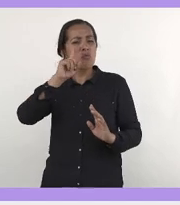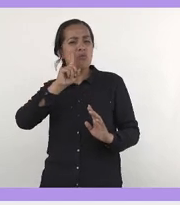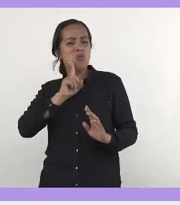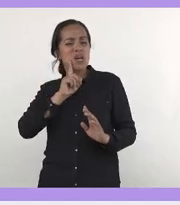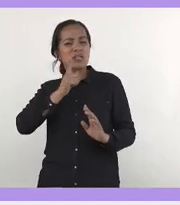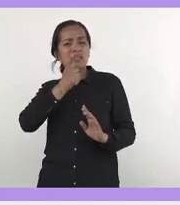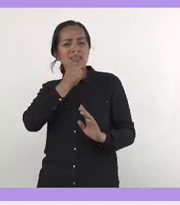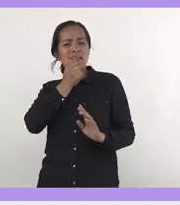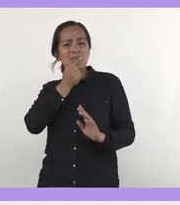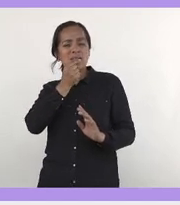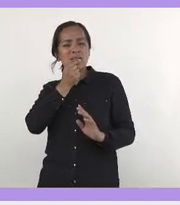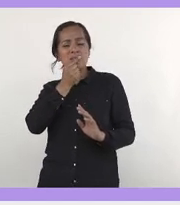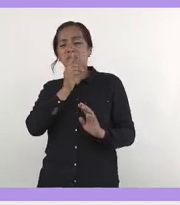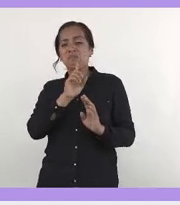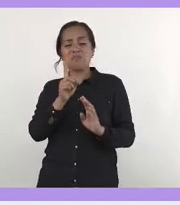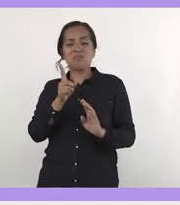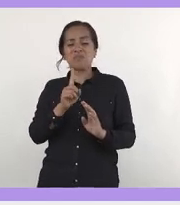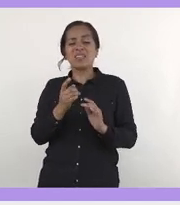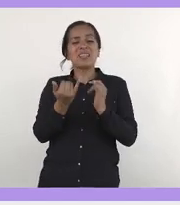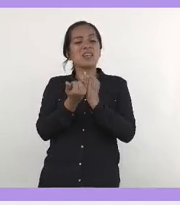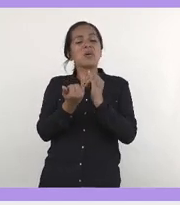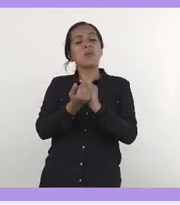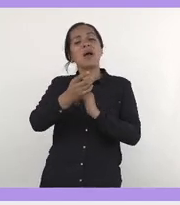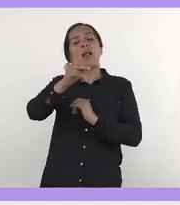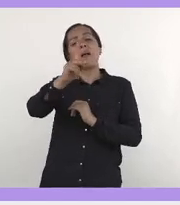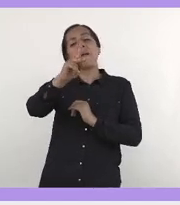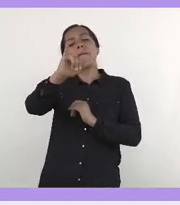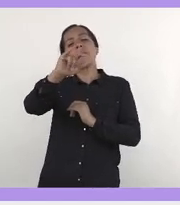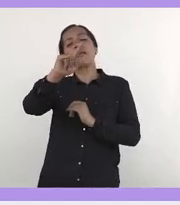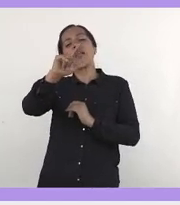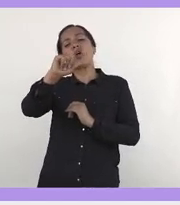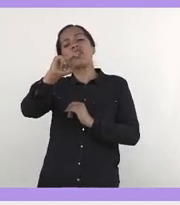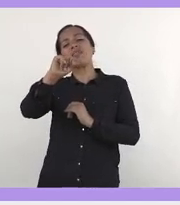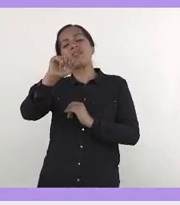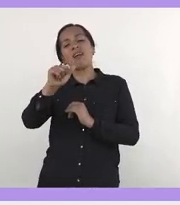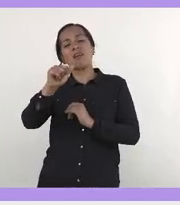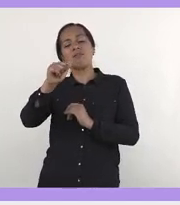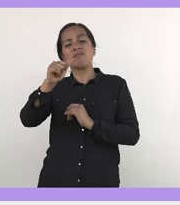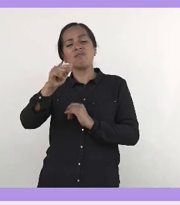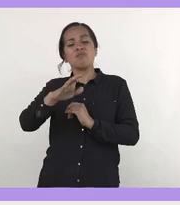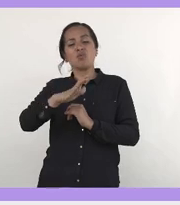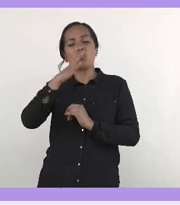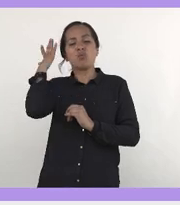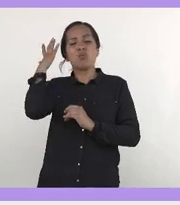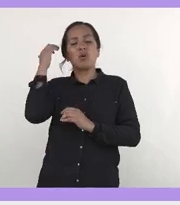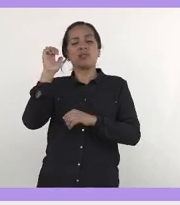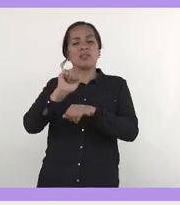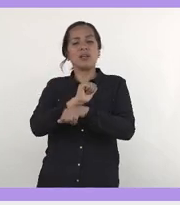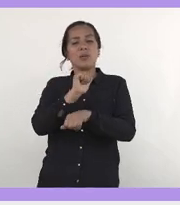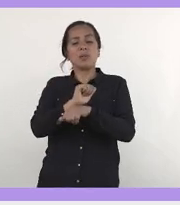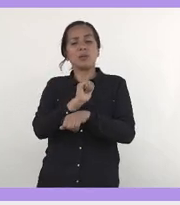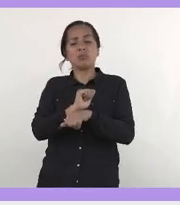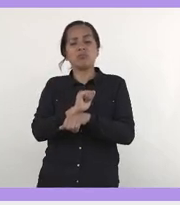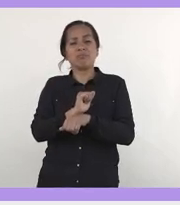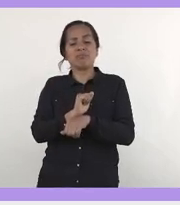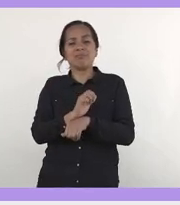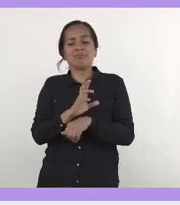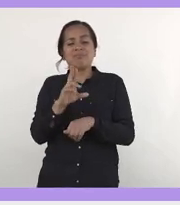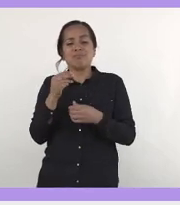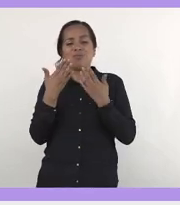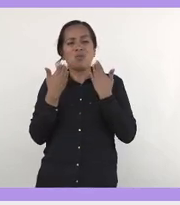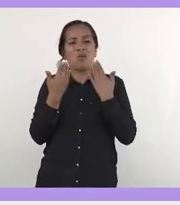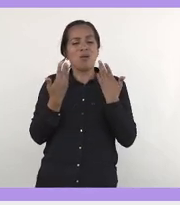lo mismo que pasa por ejemplo con las pilotas de carreras no había pelotas no O sea sí había desde los setenta Pero quién hablaba o sea